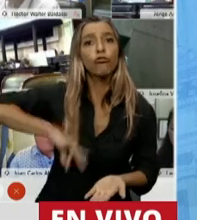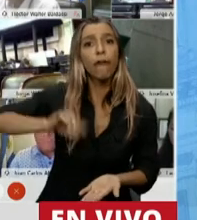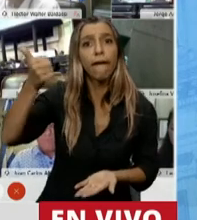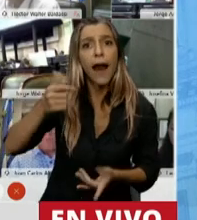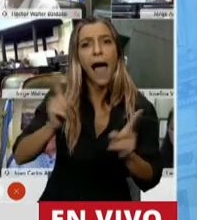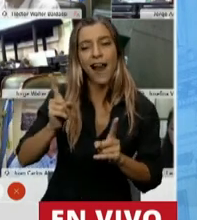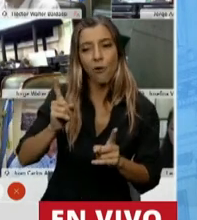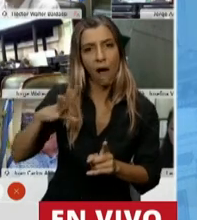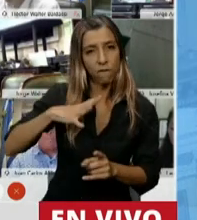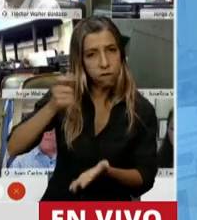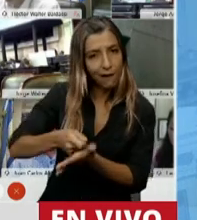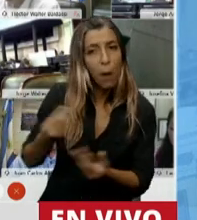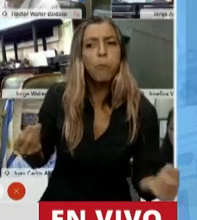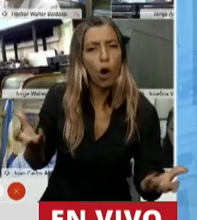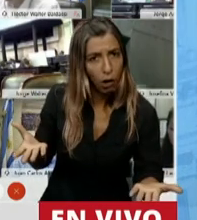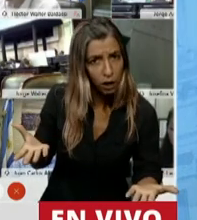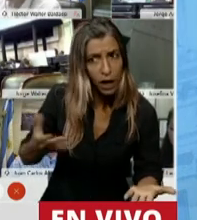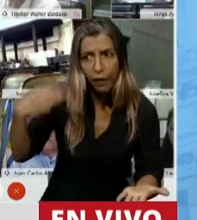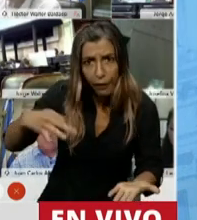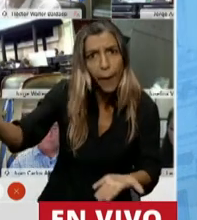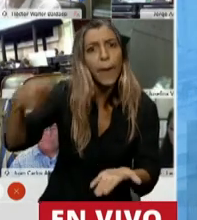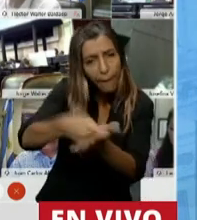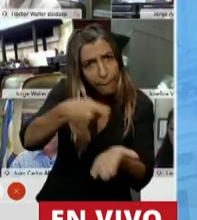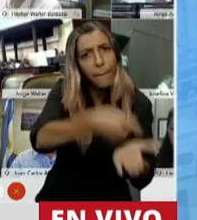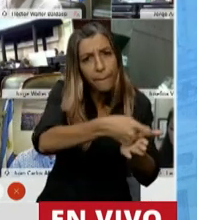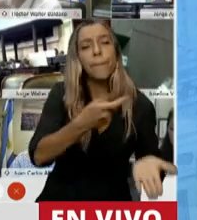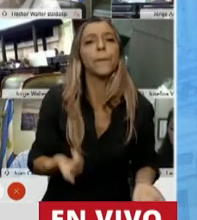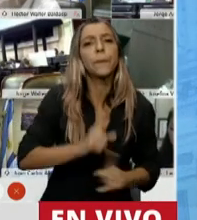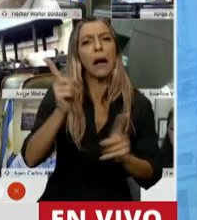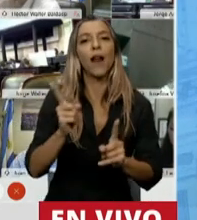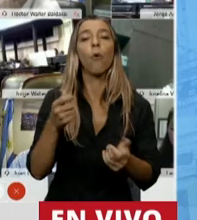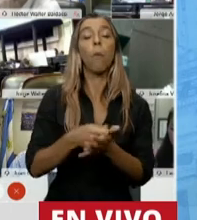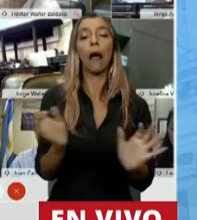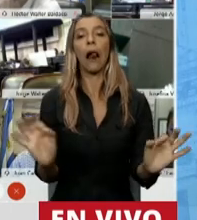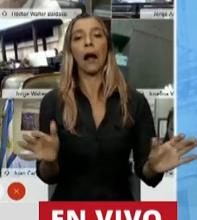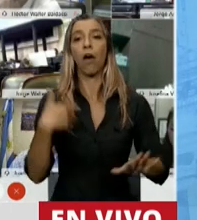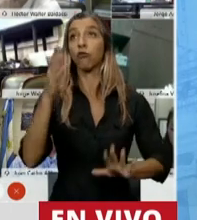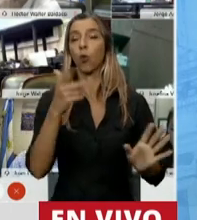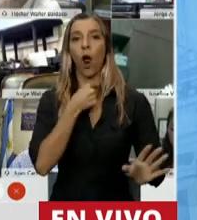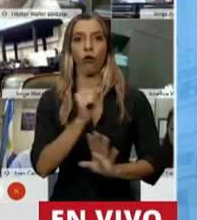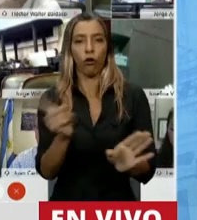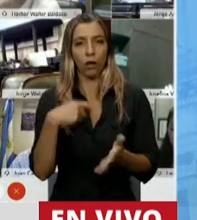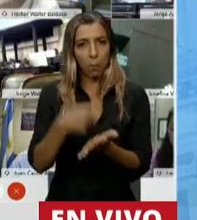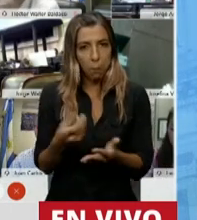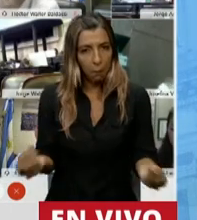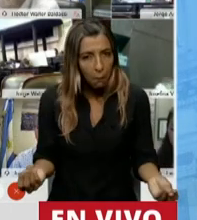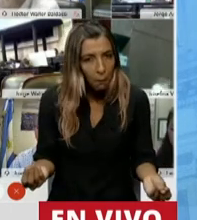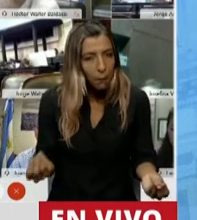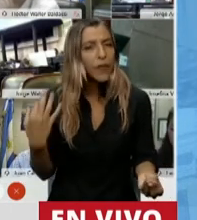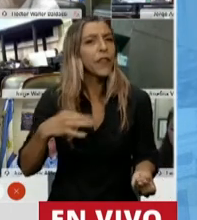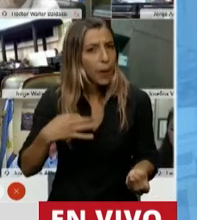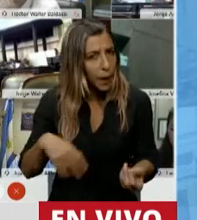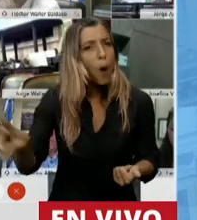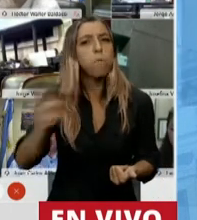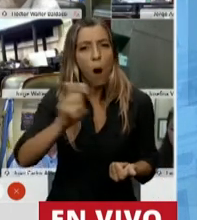pagan, que paguen impuesto a las ganancias los que hoy no pagan y pretenden no pagarlos, que se generen los